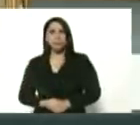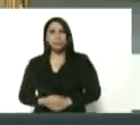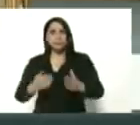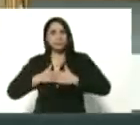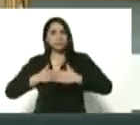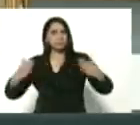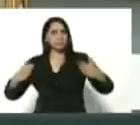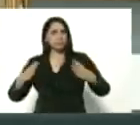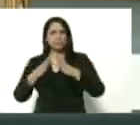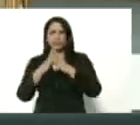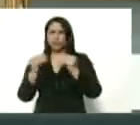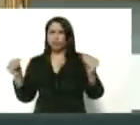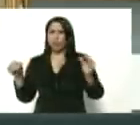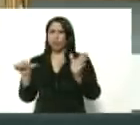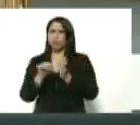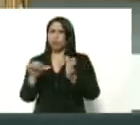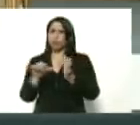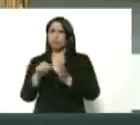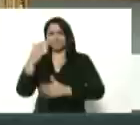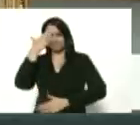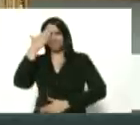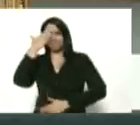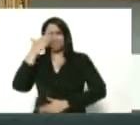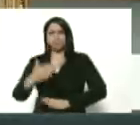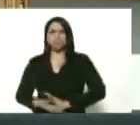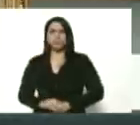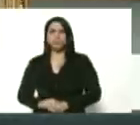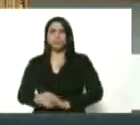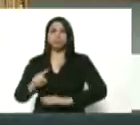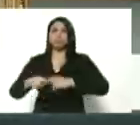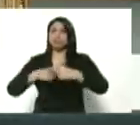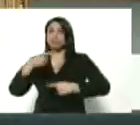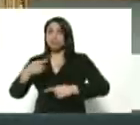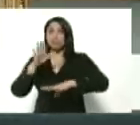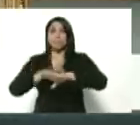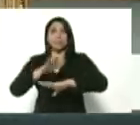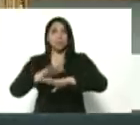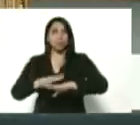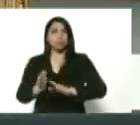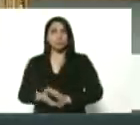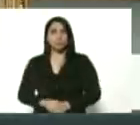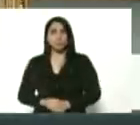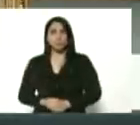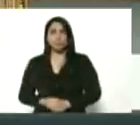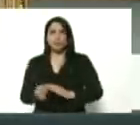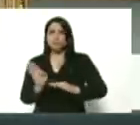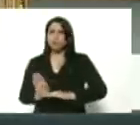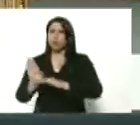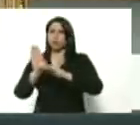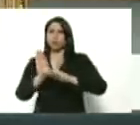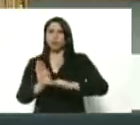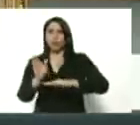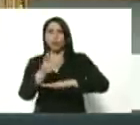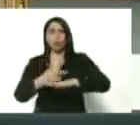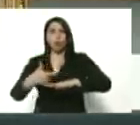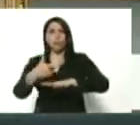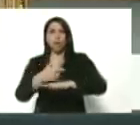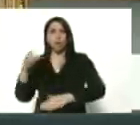puso todo donde ya sabemos que se puso. Luego, lo que sucedió bajo la protección del gobierno de